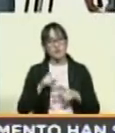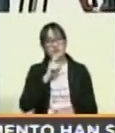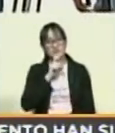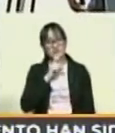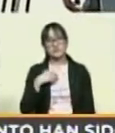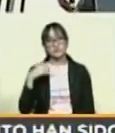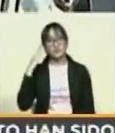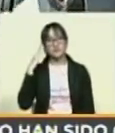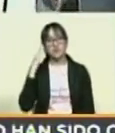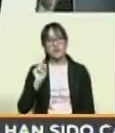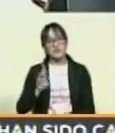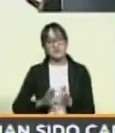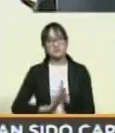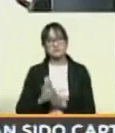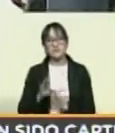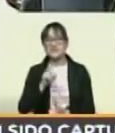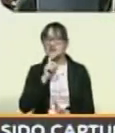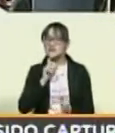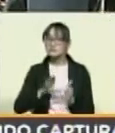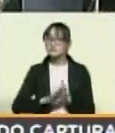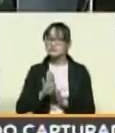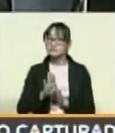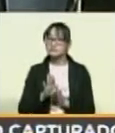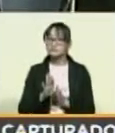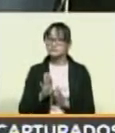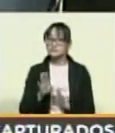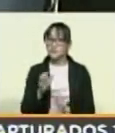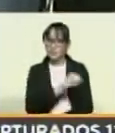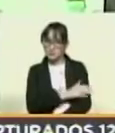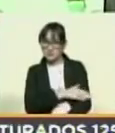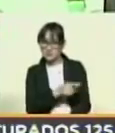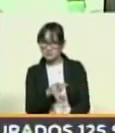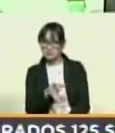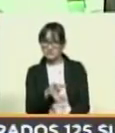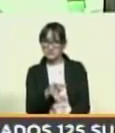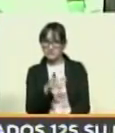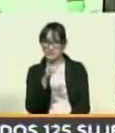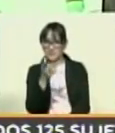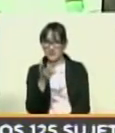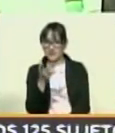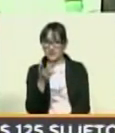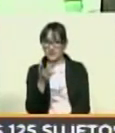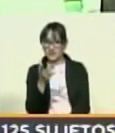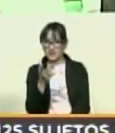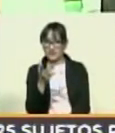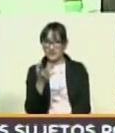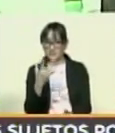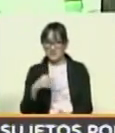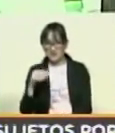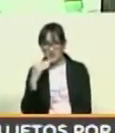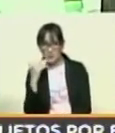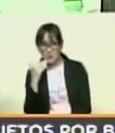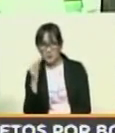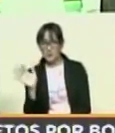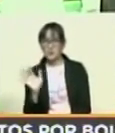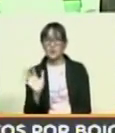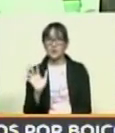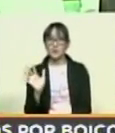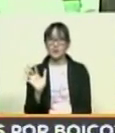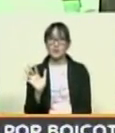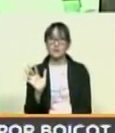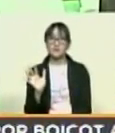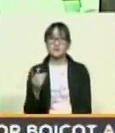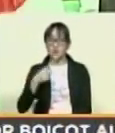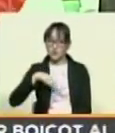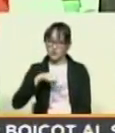sí. Pero ¿quién las va a superar? ¿La oligarquía? ¿Donald Trump? ¿O nosotros? Vengo a llamarlos a eso.